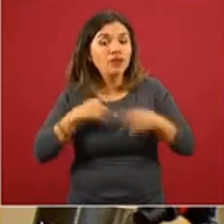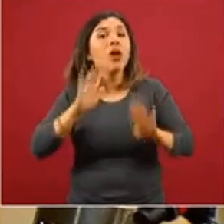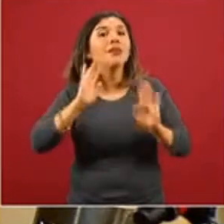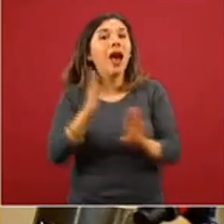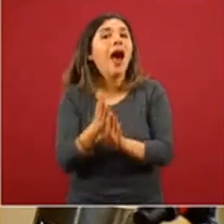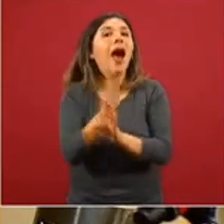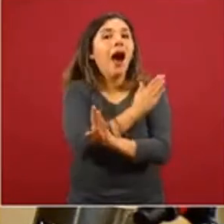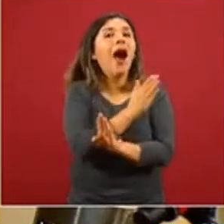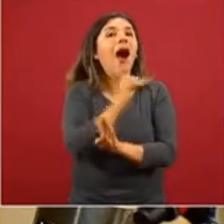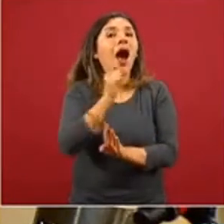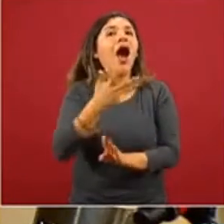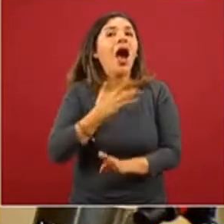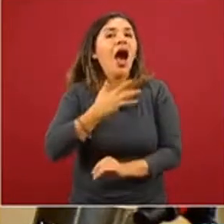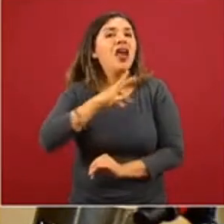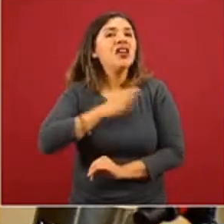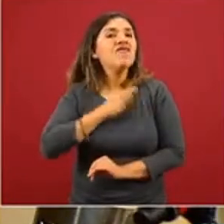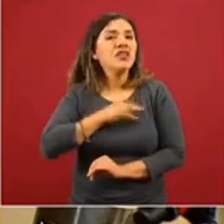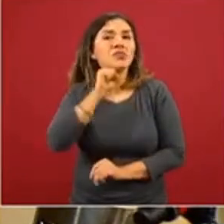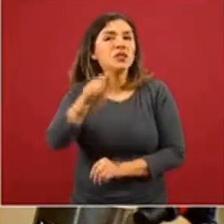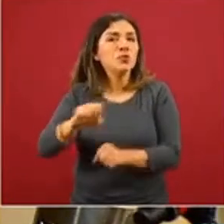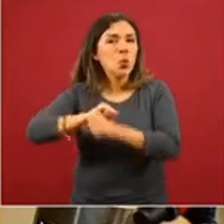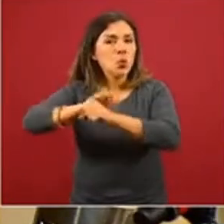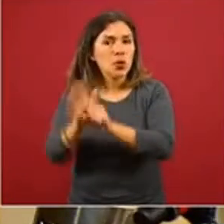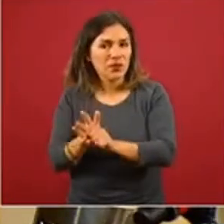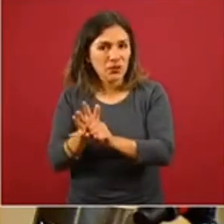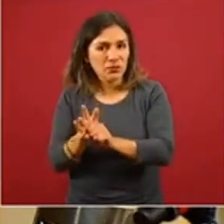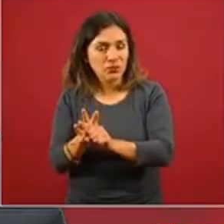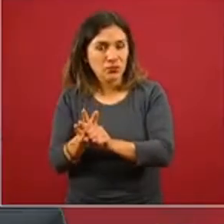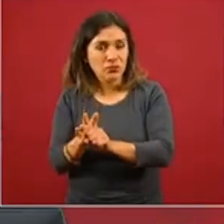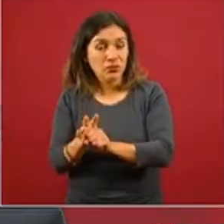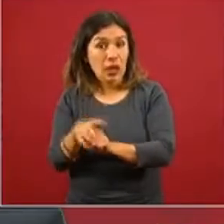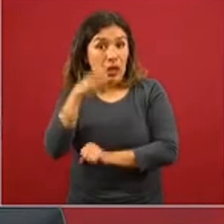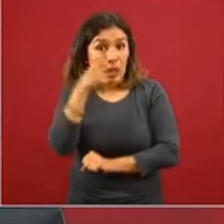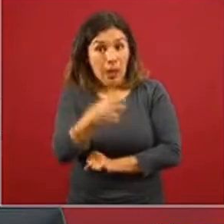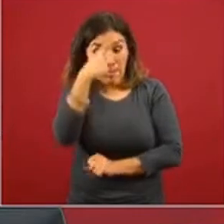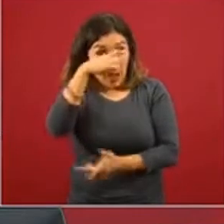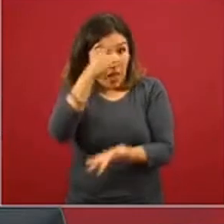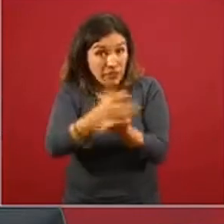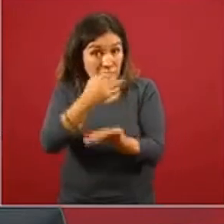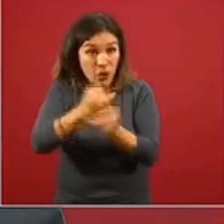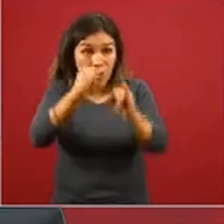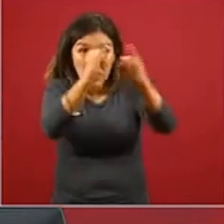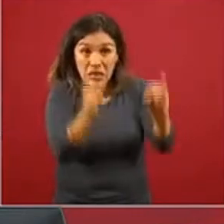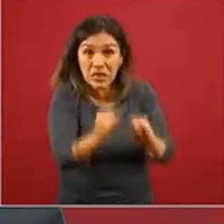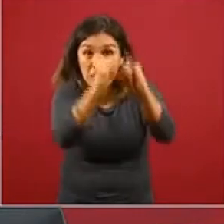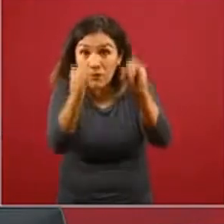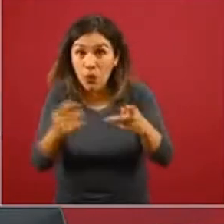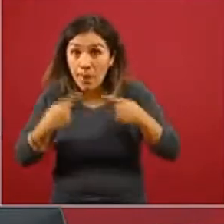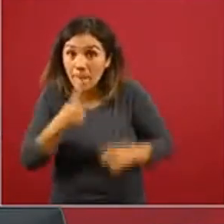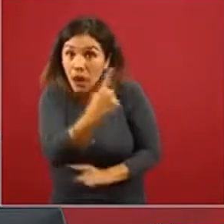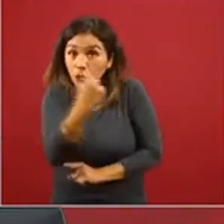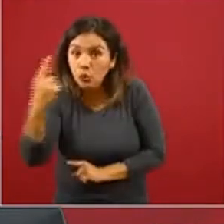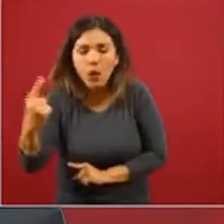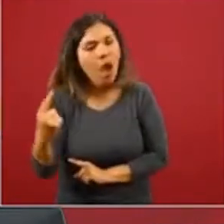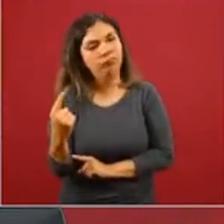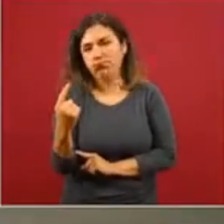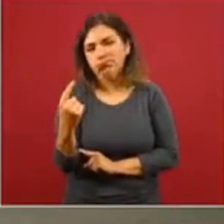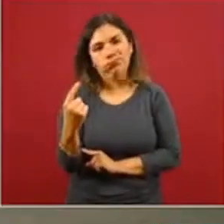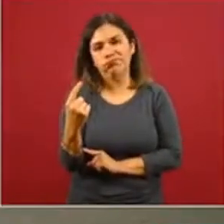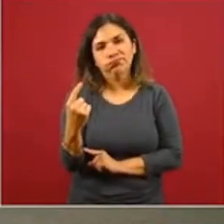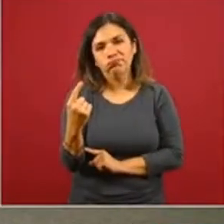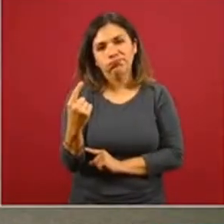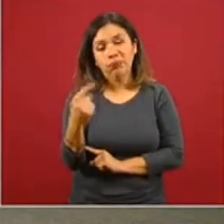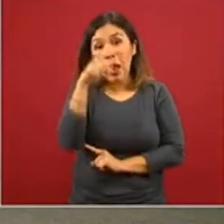tuvo infección por el virus causante de COVID. No es para diagnóstico individual, no es